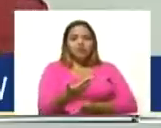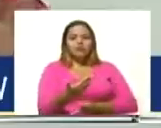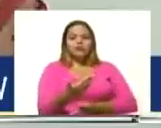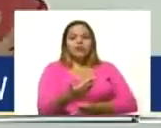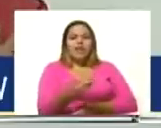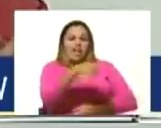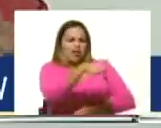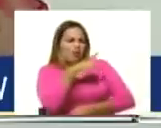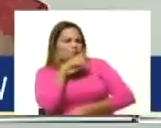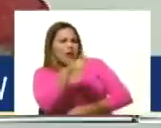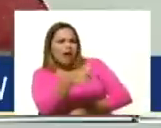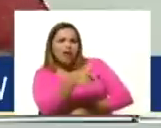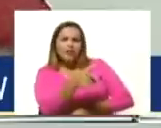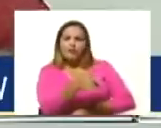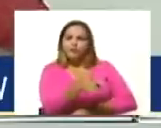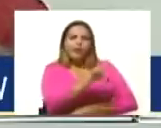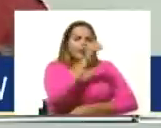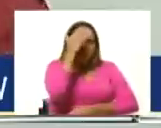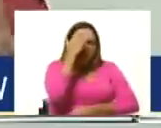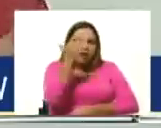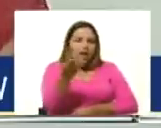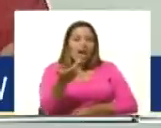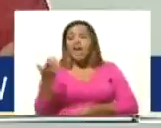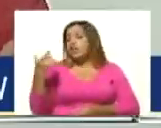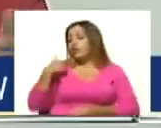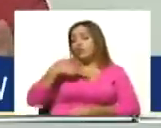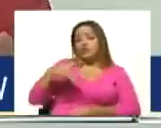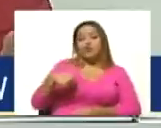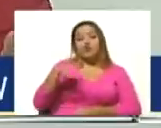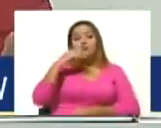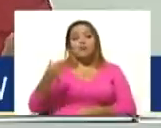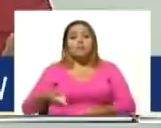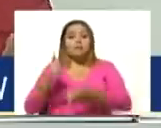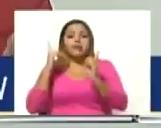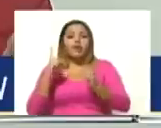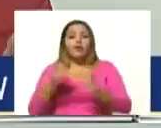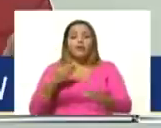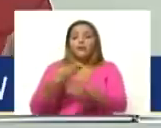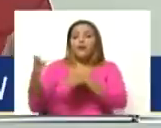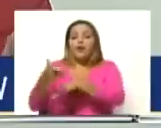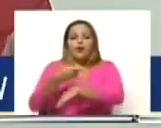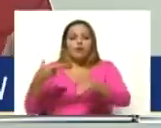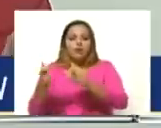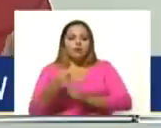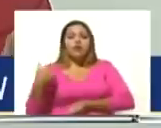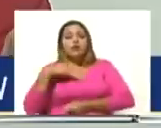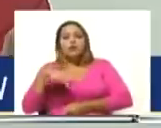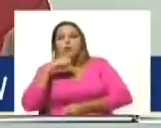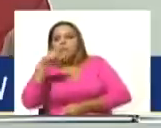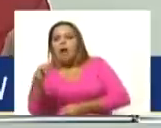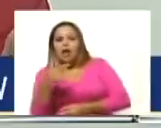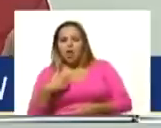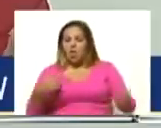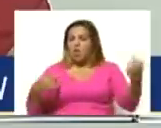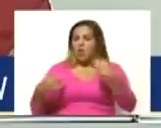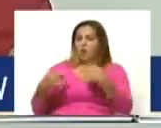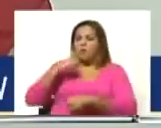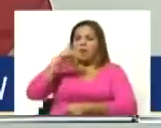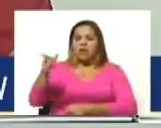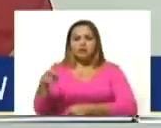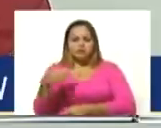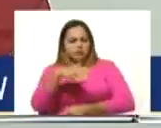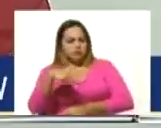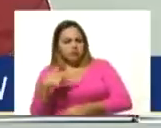ellos son malos, son ineptos, no, es que nosotros no nos hemos dejado tumbar, que somos malos nosotros, que no los dejamos, hemos dejado llegar al